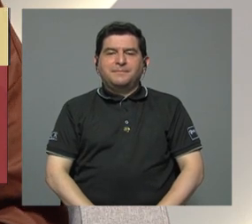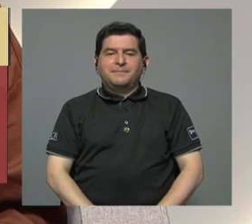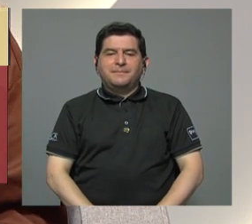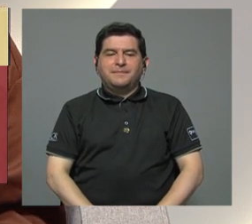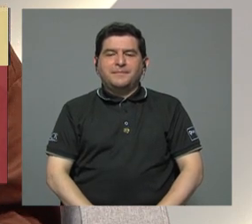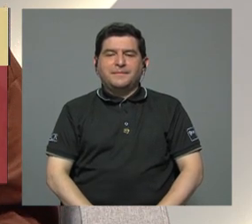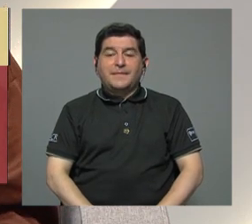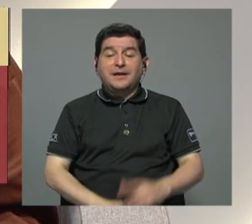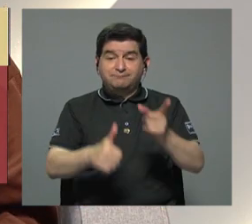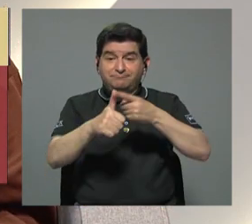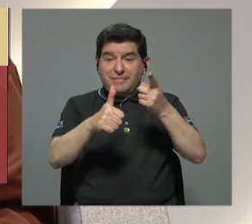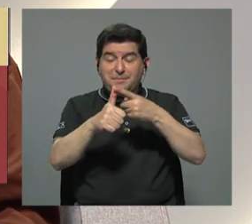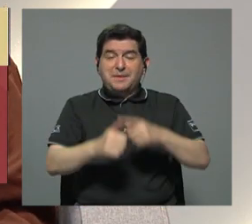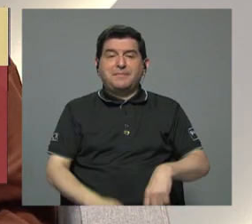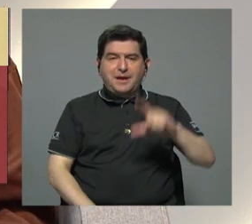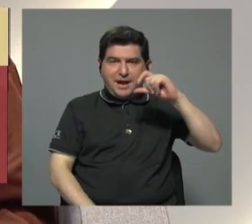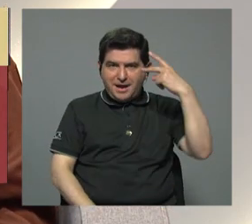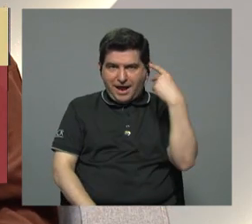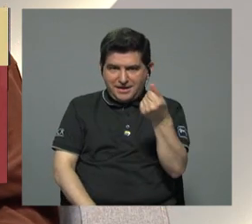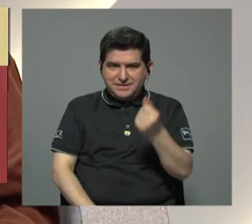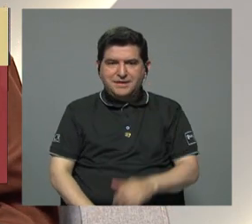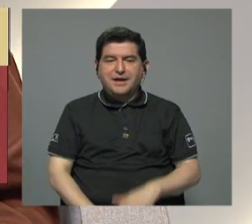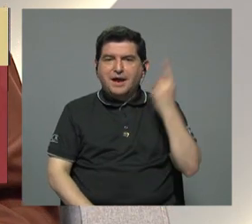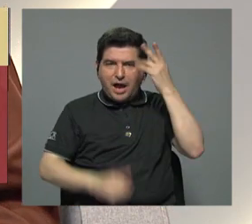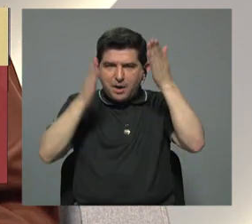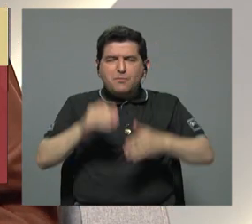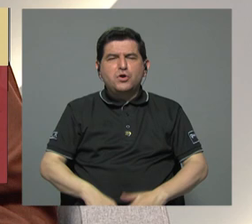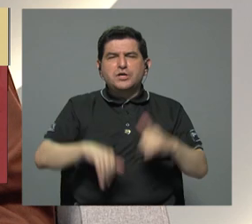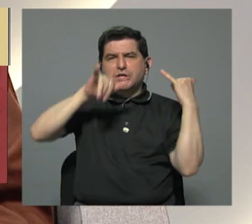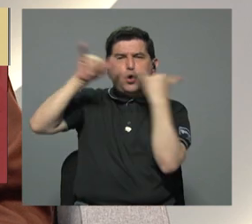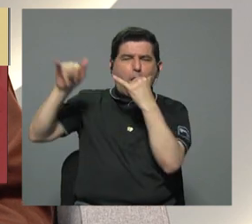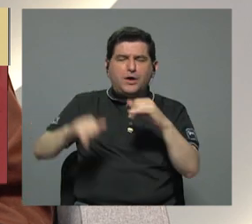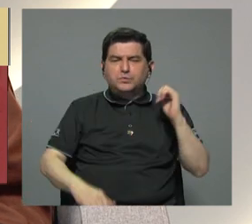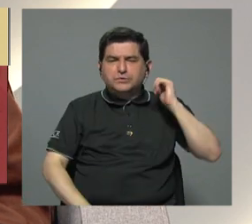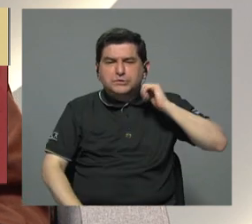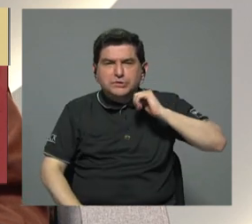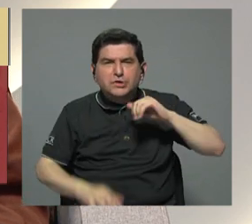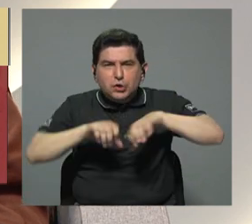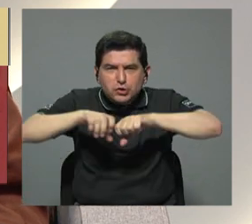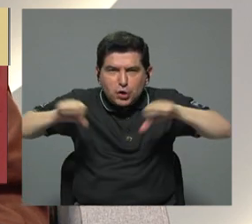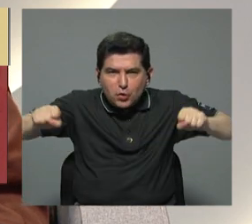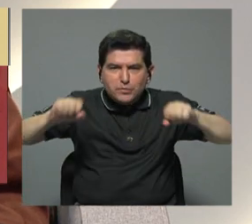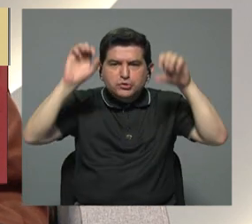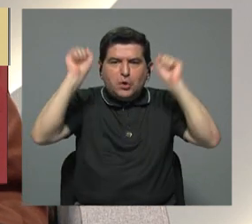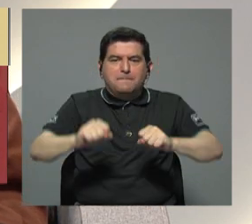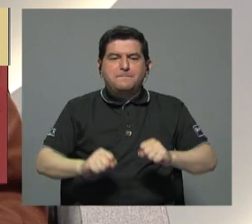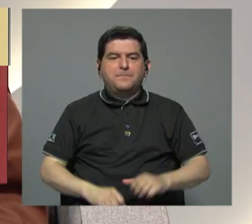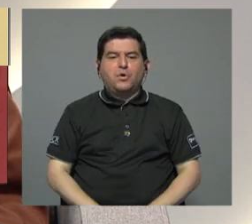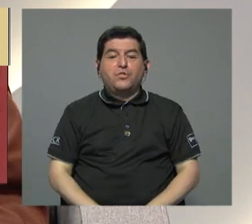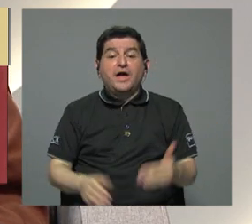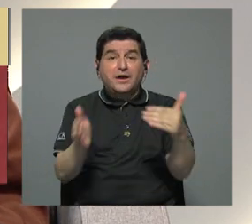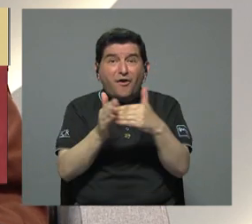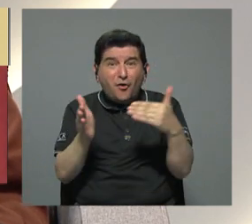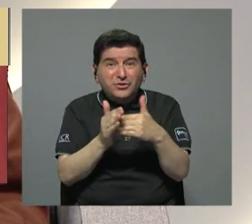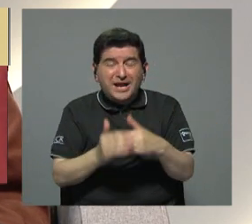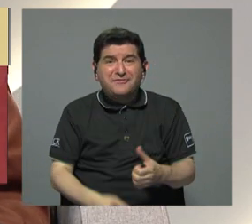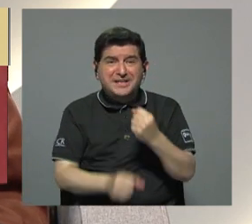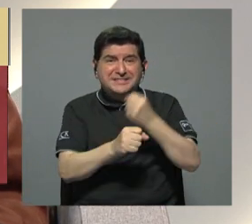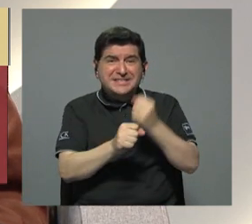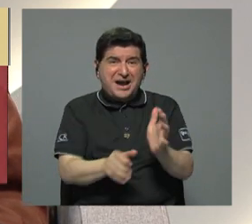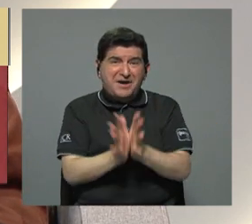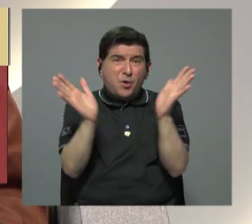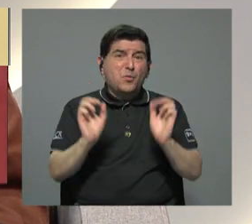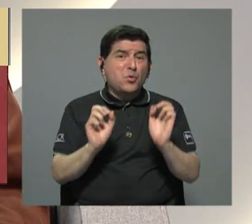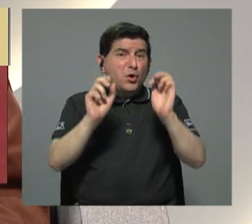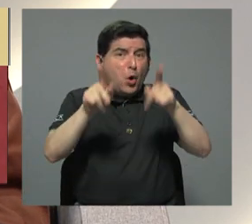bueno la primera es un político acusado de corrupción debería poder optar de nuevo a un cargo público